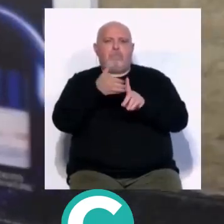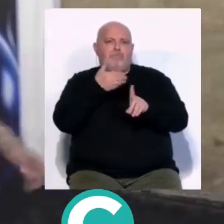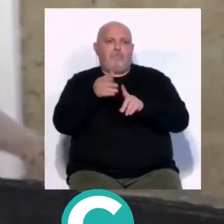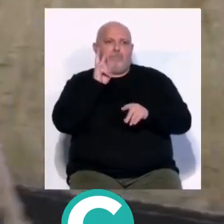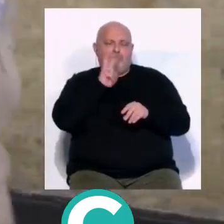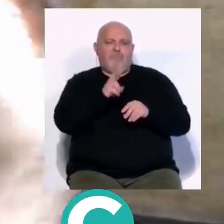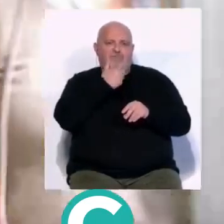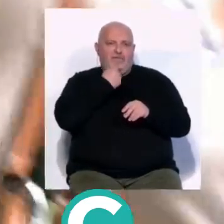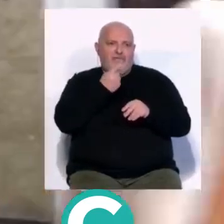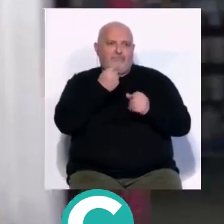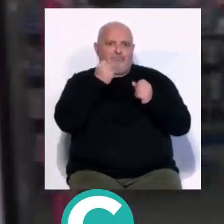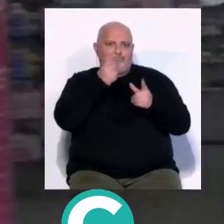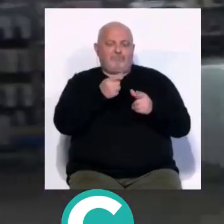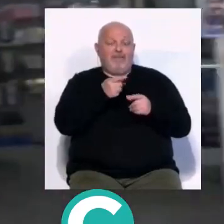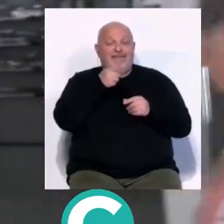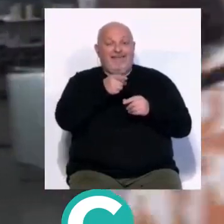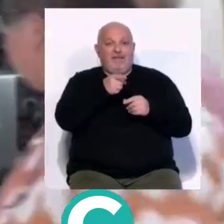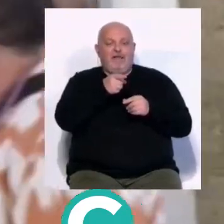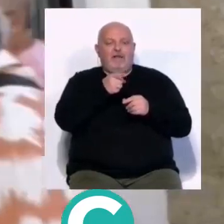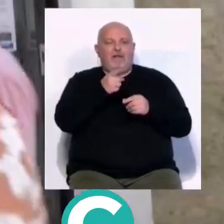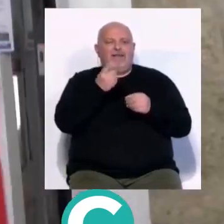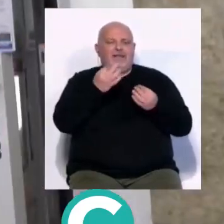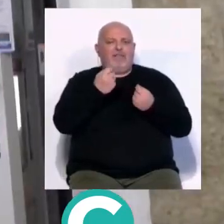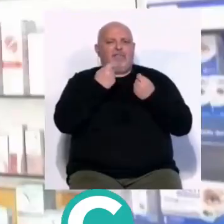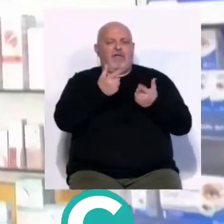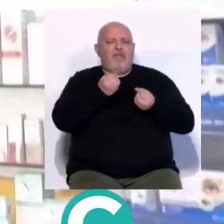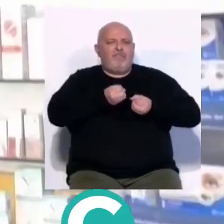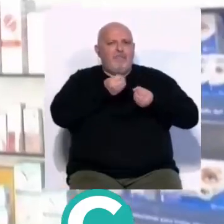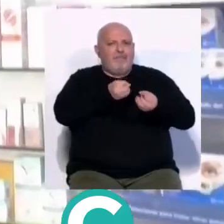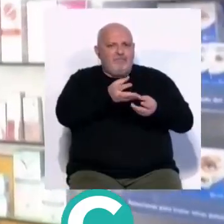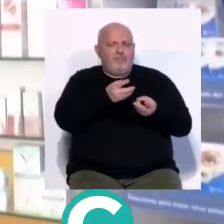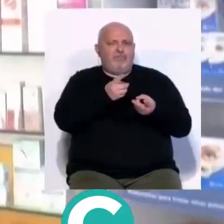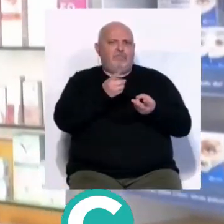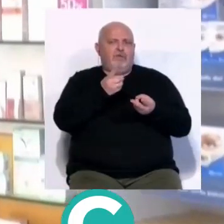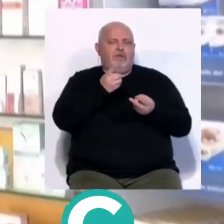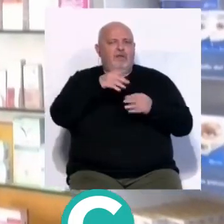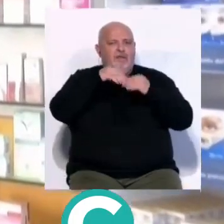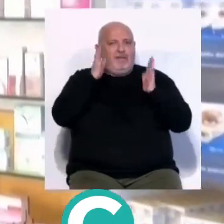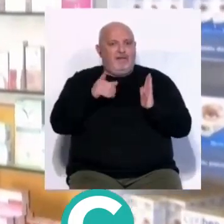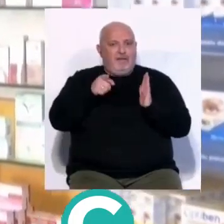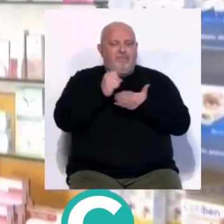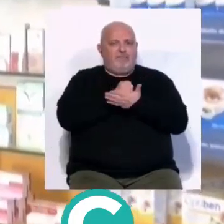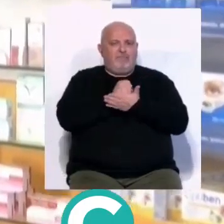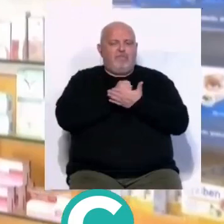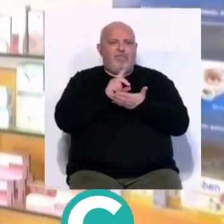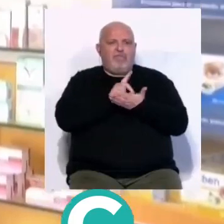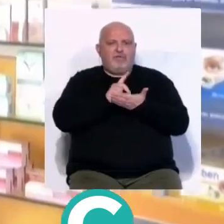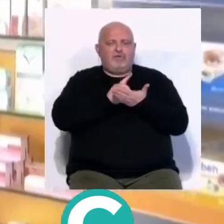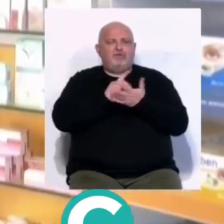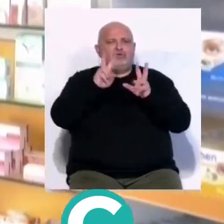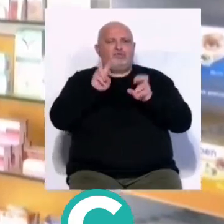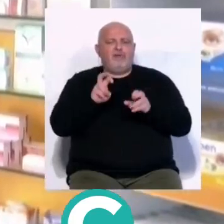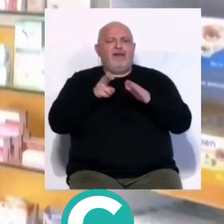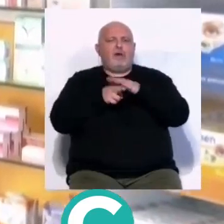a las mujeres. Esta actuación implica soportes informativos en los establecimientos que aportan datos sobre